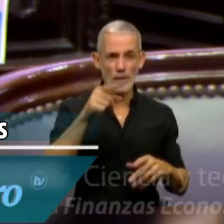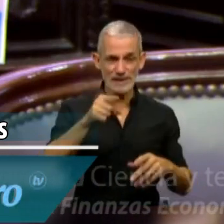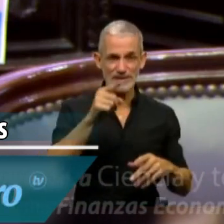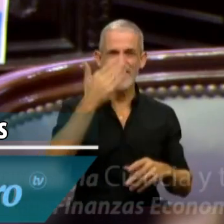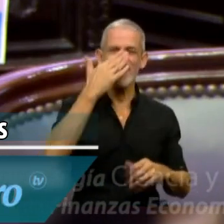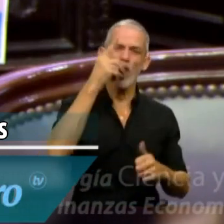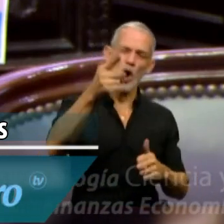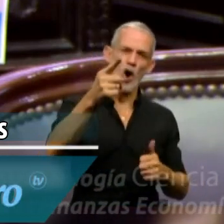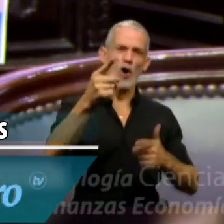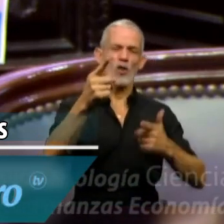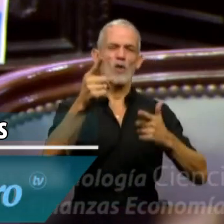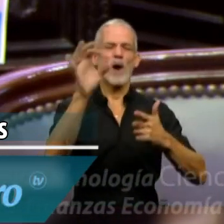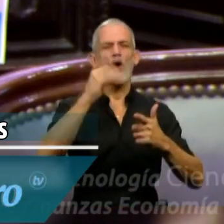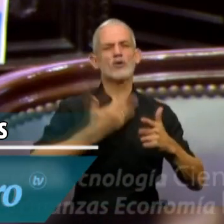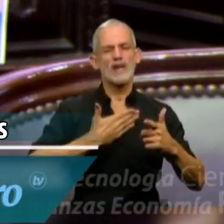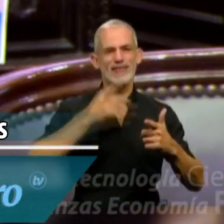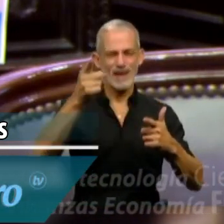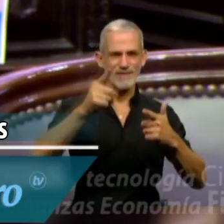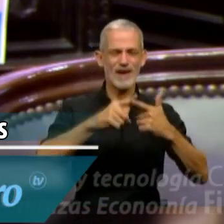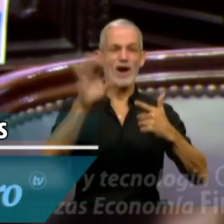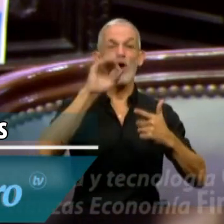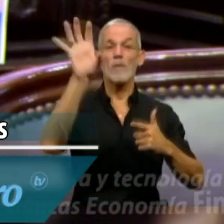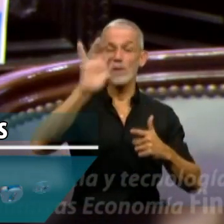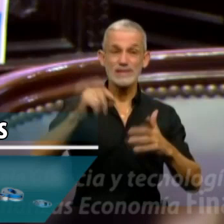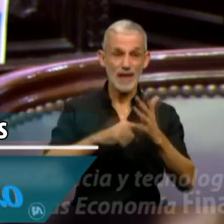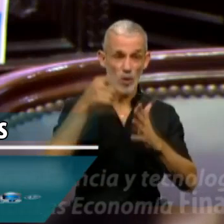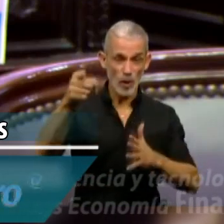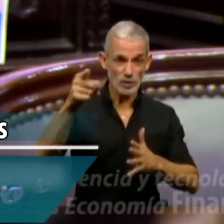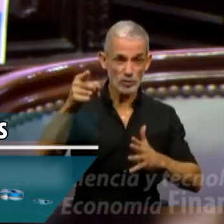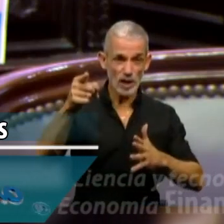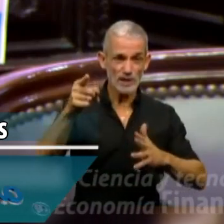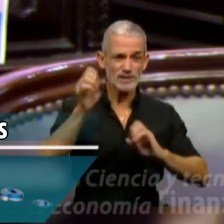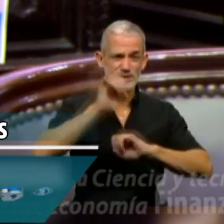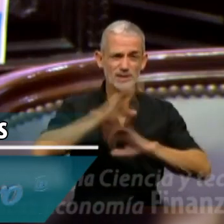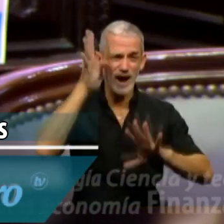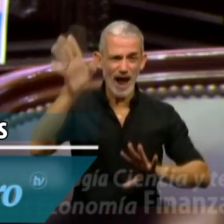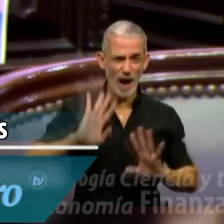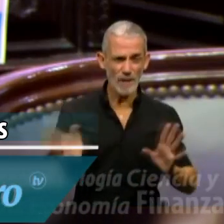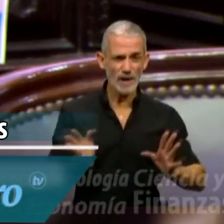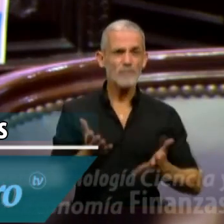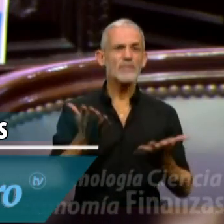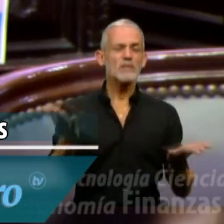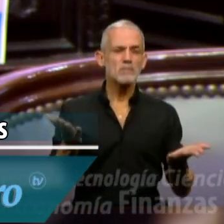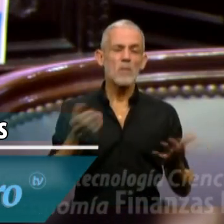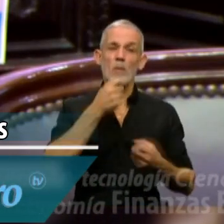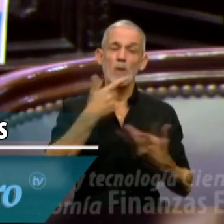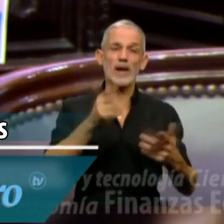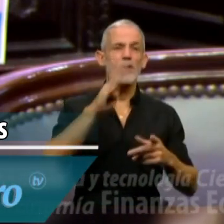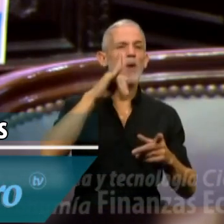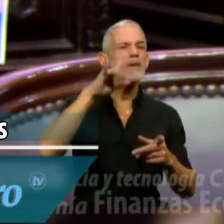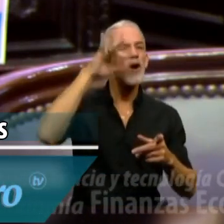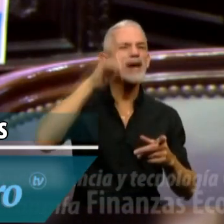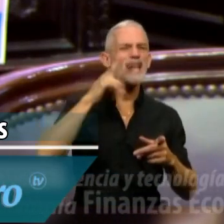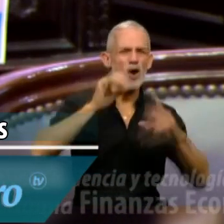de Córdoba, de Santa Fe y de la provincia de Buenos Aires, es realmente grave, porque tanto en el caso del bioetanol de